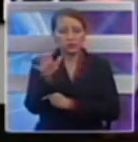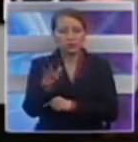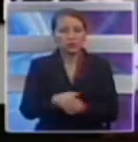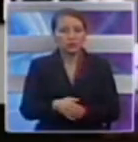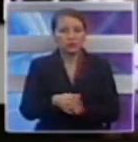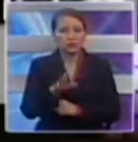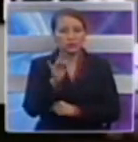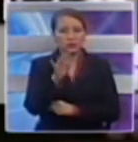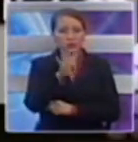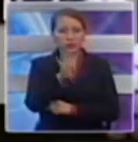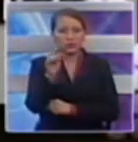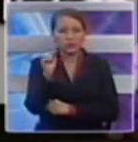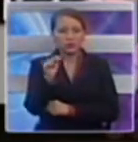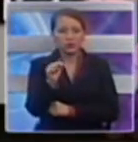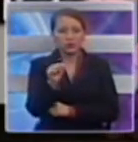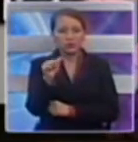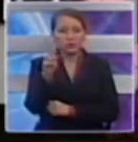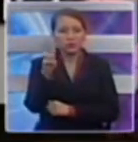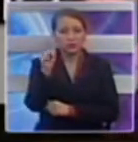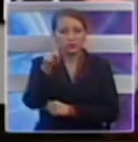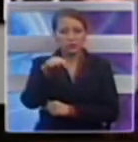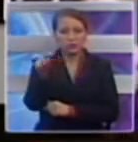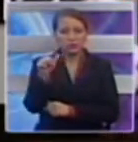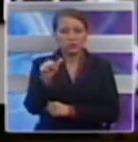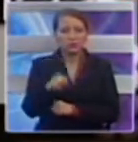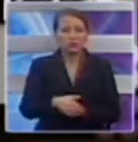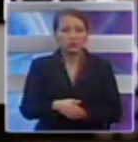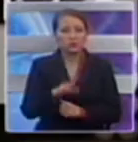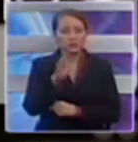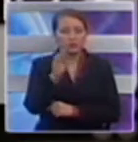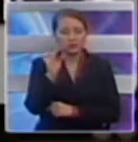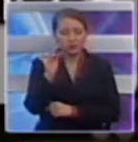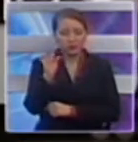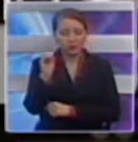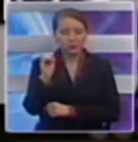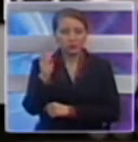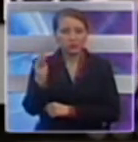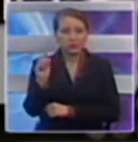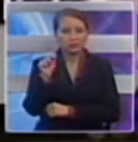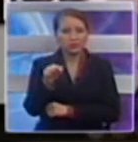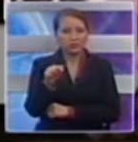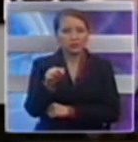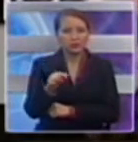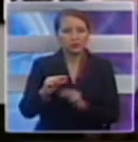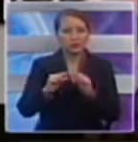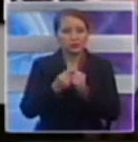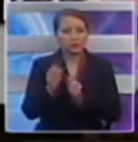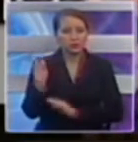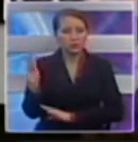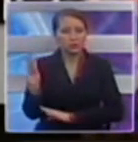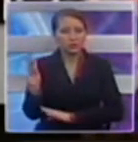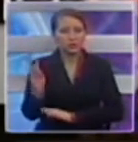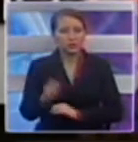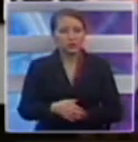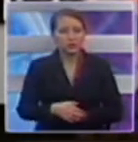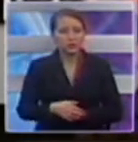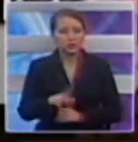País, 844 mil al Partido Avanza, 806 mil dólares al Partido Social